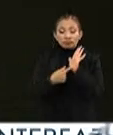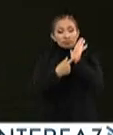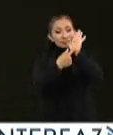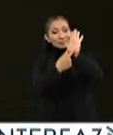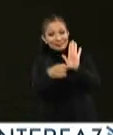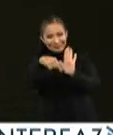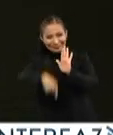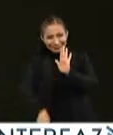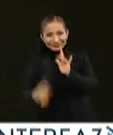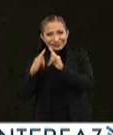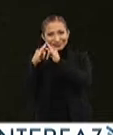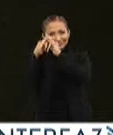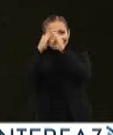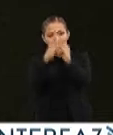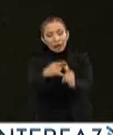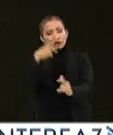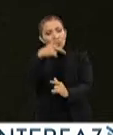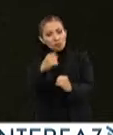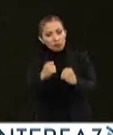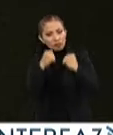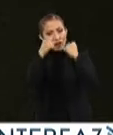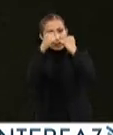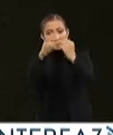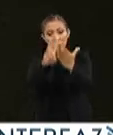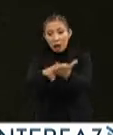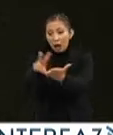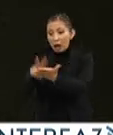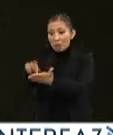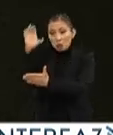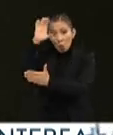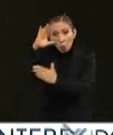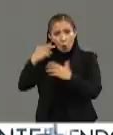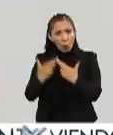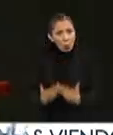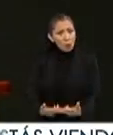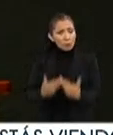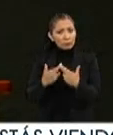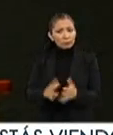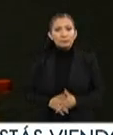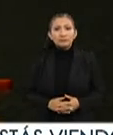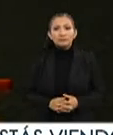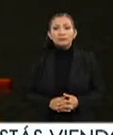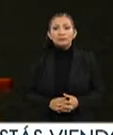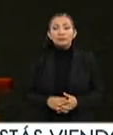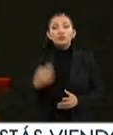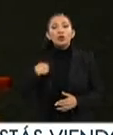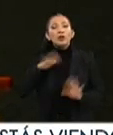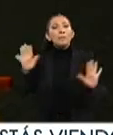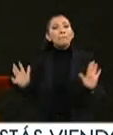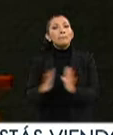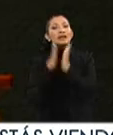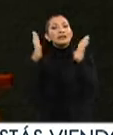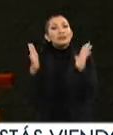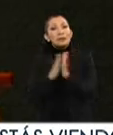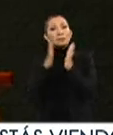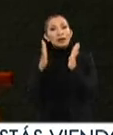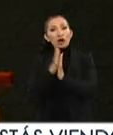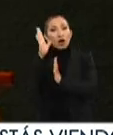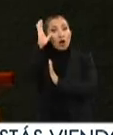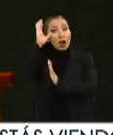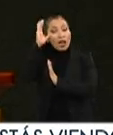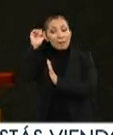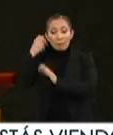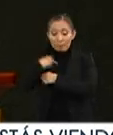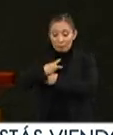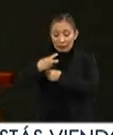mostrará en esta feria su fuerza y riqueza cultural. Que con la participación de Corea